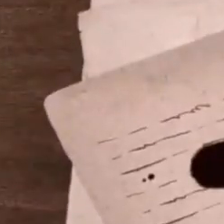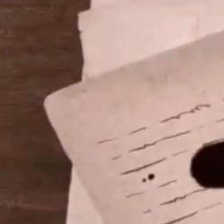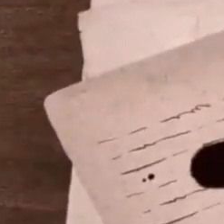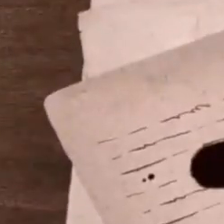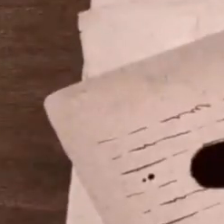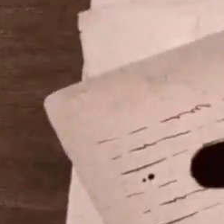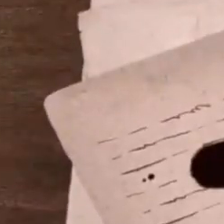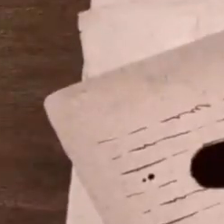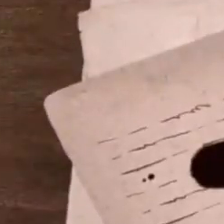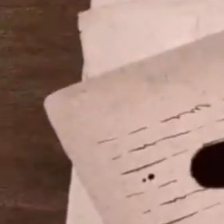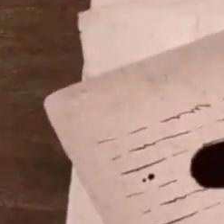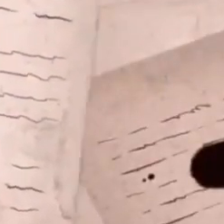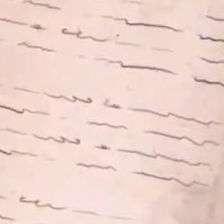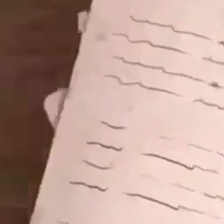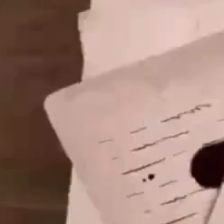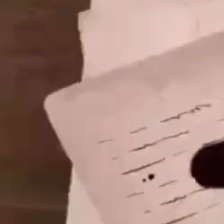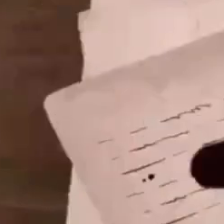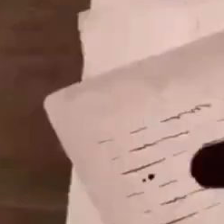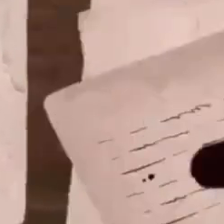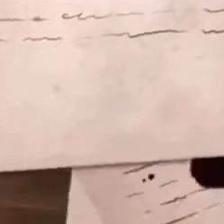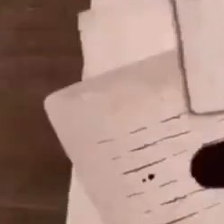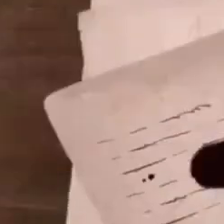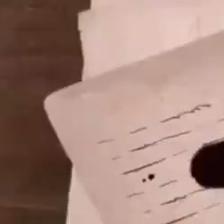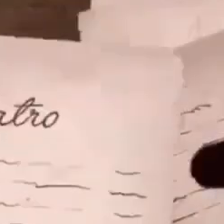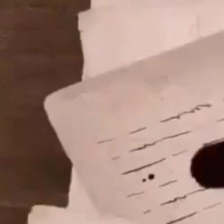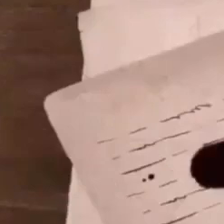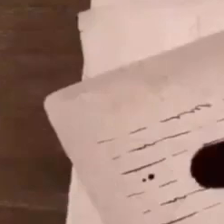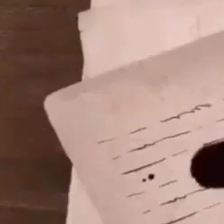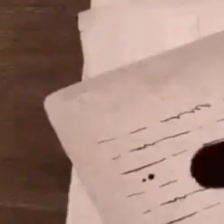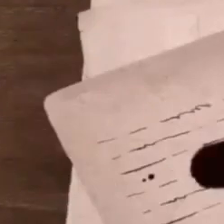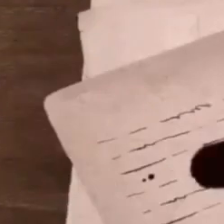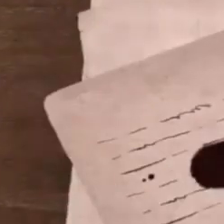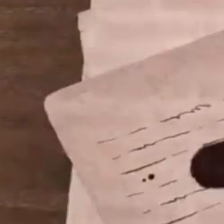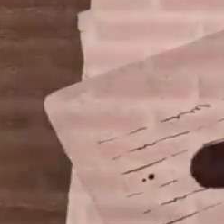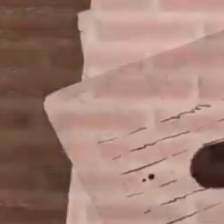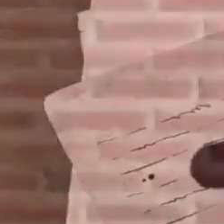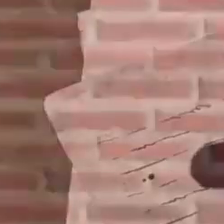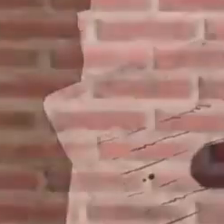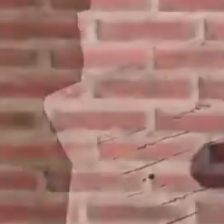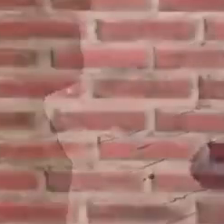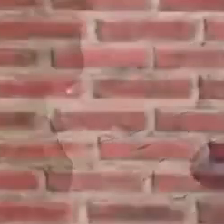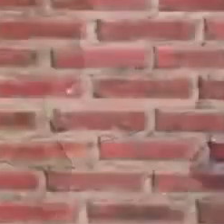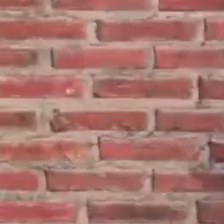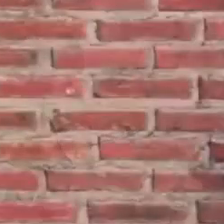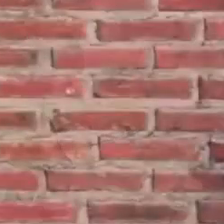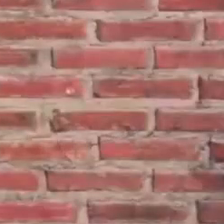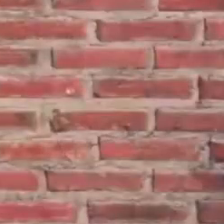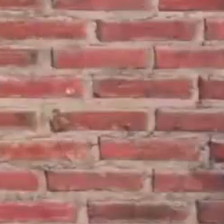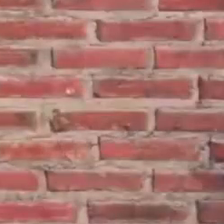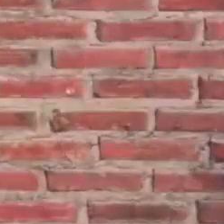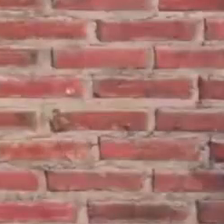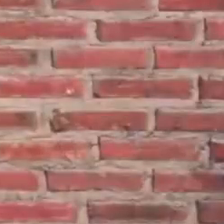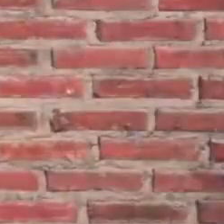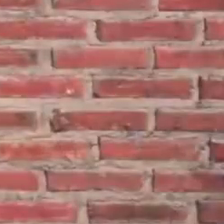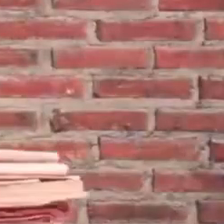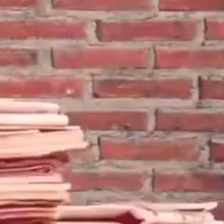escrita, animándose también a desarrollar críticas, teatro y poesía. Pero es su trabajo como periodista en lo que más destacó,